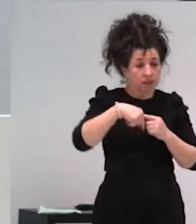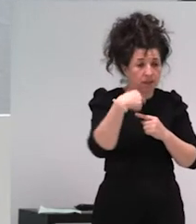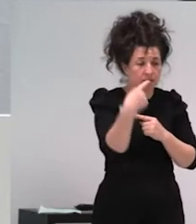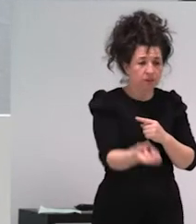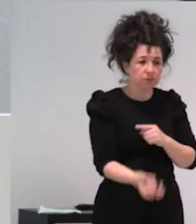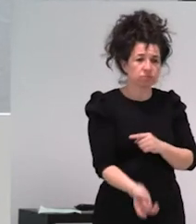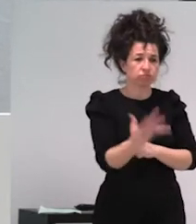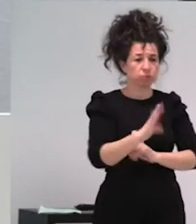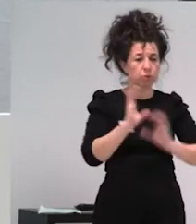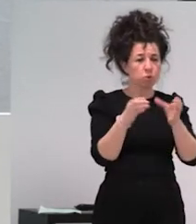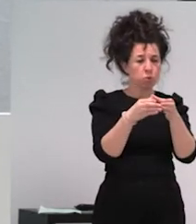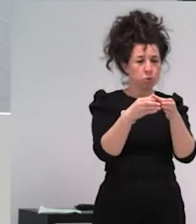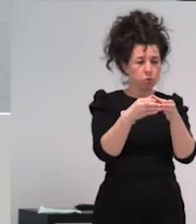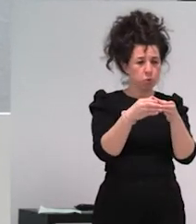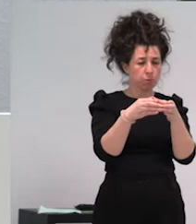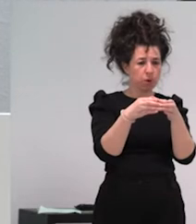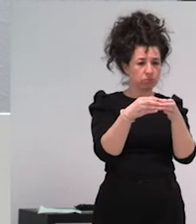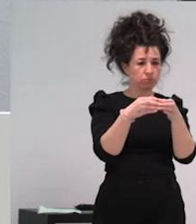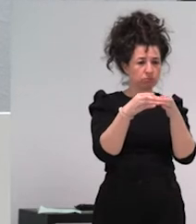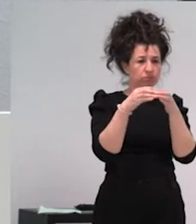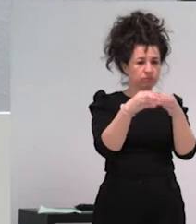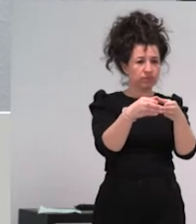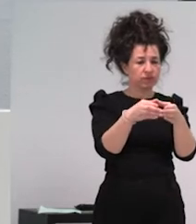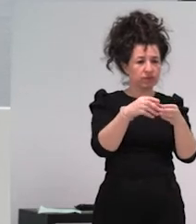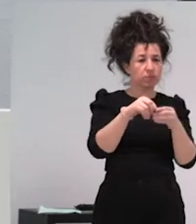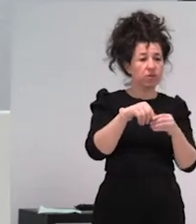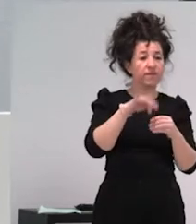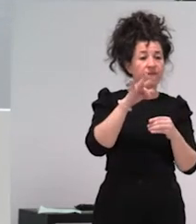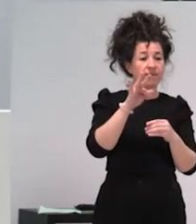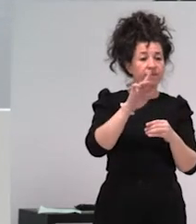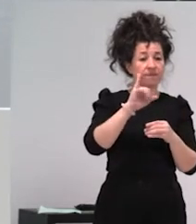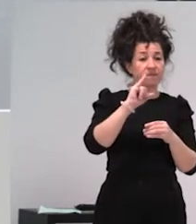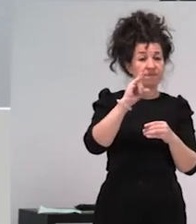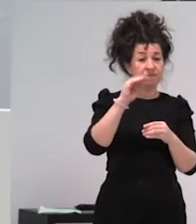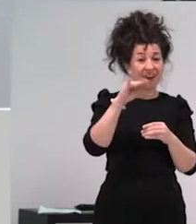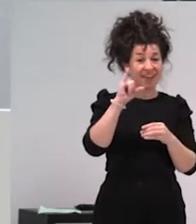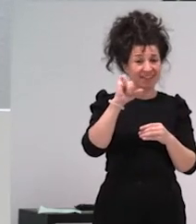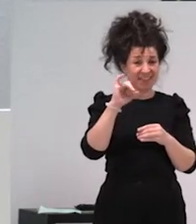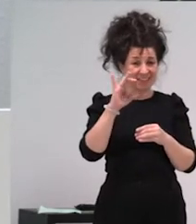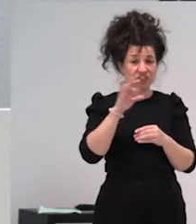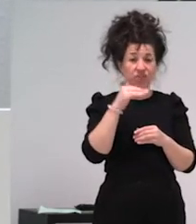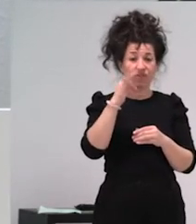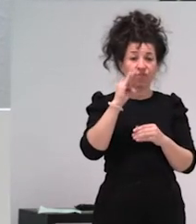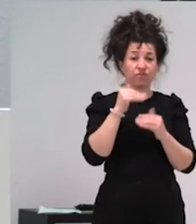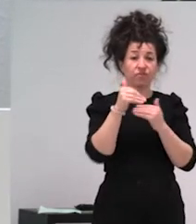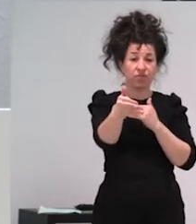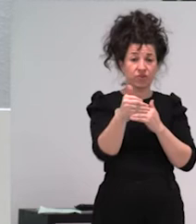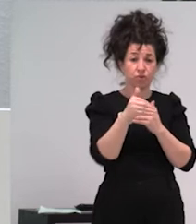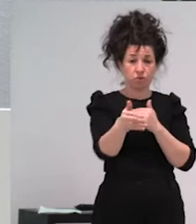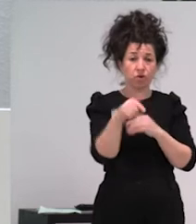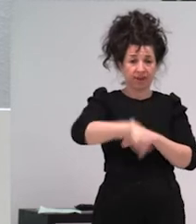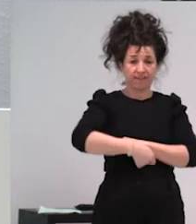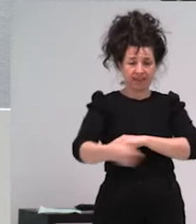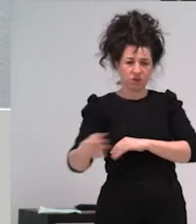derivó el grupo que acabó siendo Fridays for Future Gasteiz. Entonces, eso, las actividades